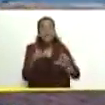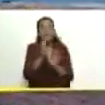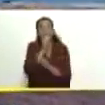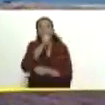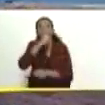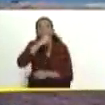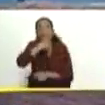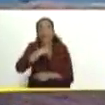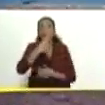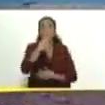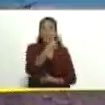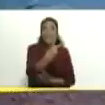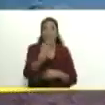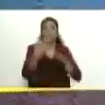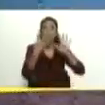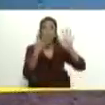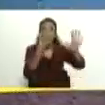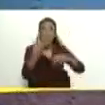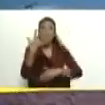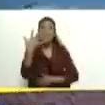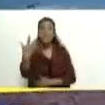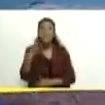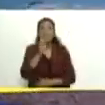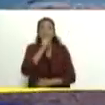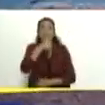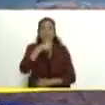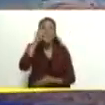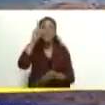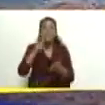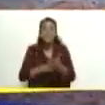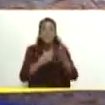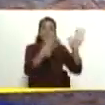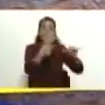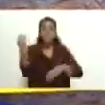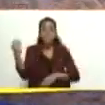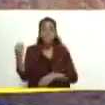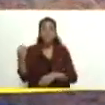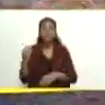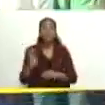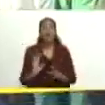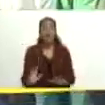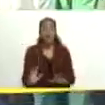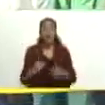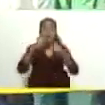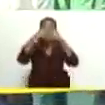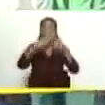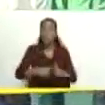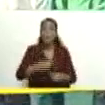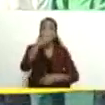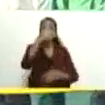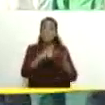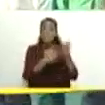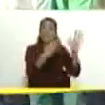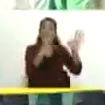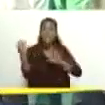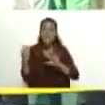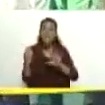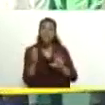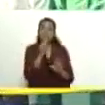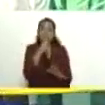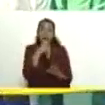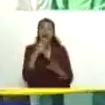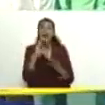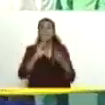deterioradas. 295. Están tenemos... deterioradas de 1.500. Sí. Correcto, porque hay un número dice 1.500.